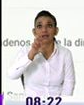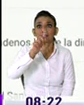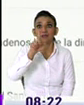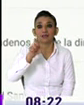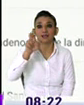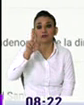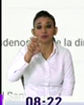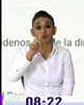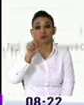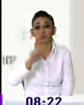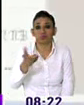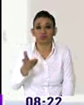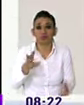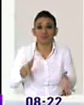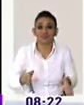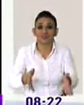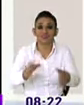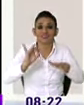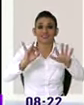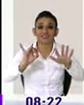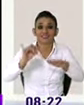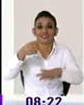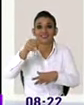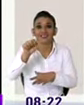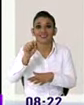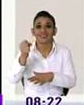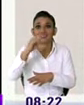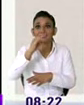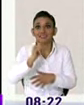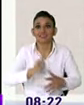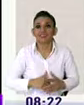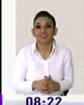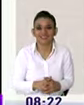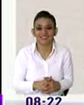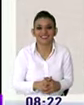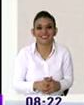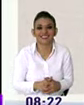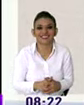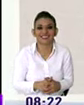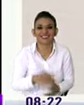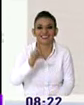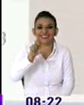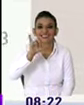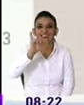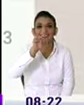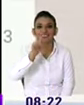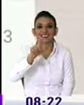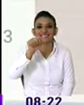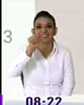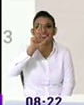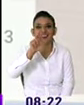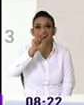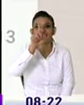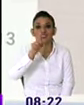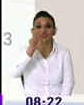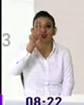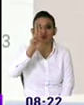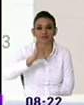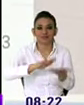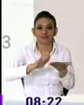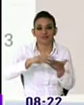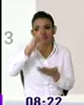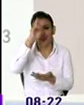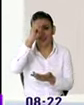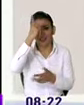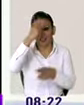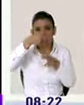Lizarazú, en la séptima de la Gasca. Lizarazú, ahí está. Estoy viendo con el ojo vago, ¿eh? Lizarazú,